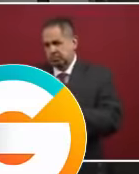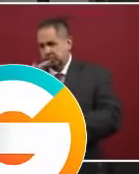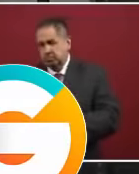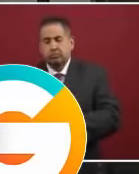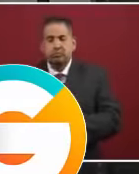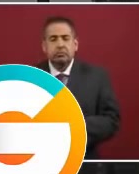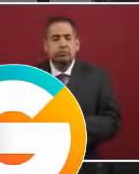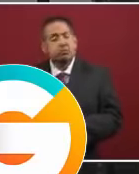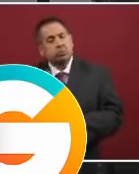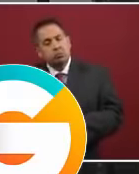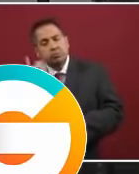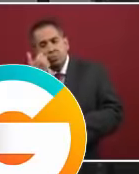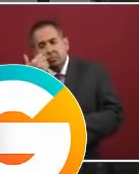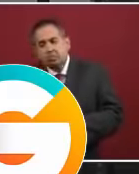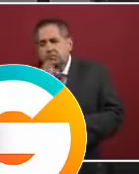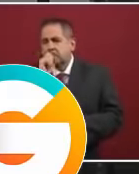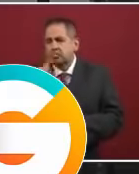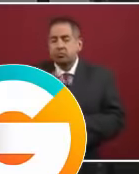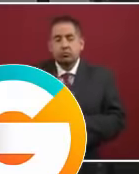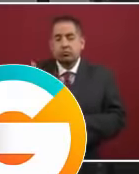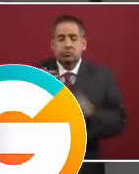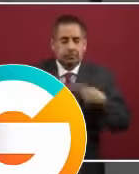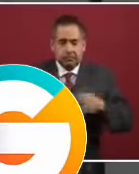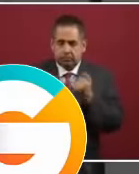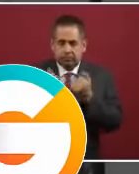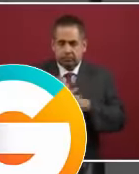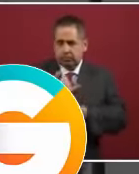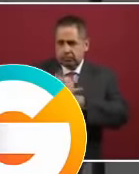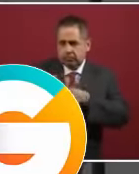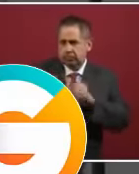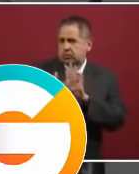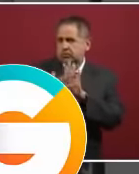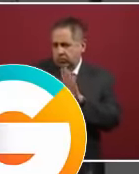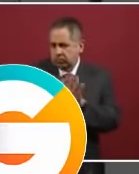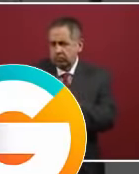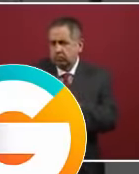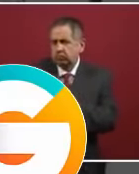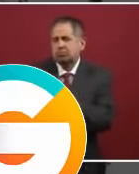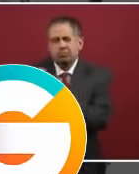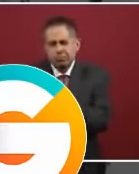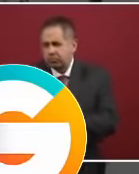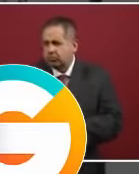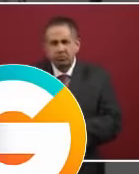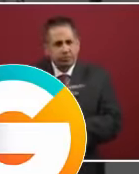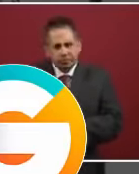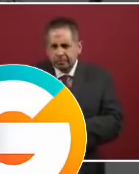hacer algo para que también gente como yo, si es posible que pueda evitar